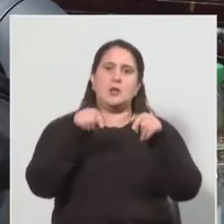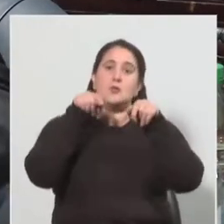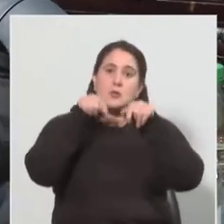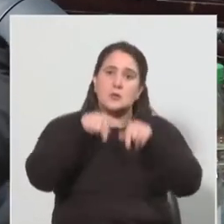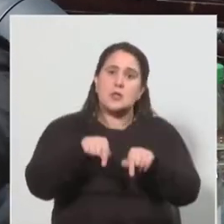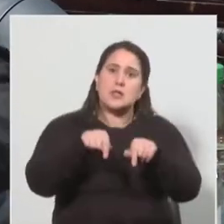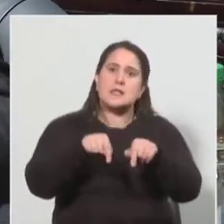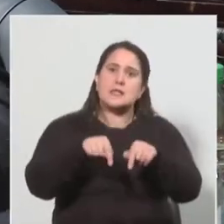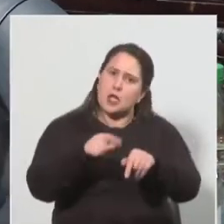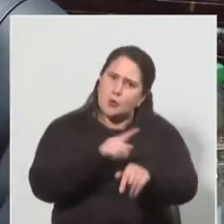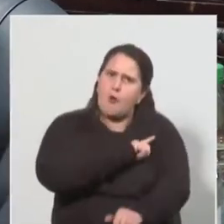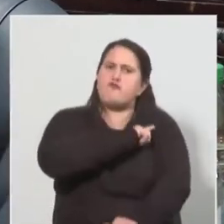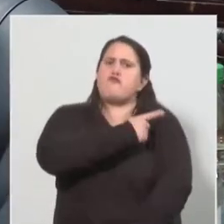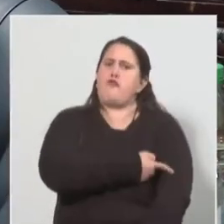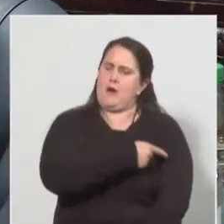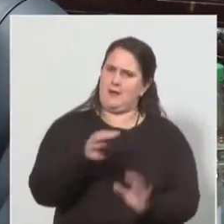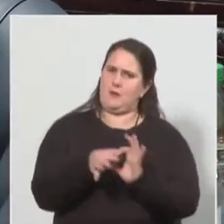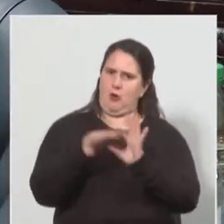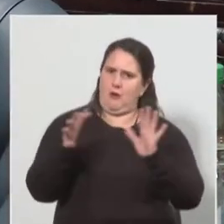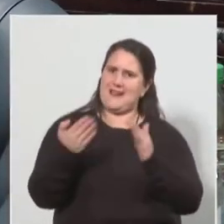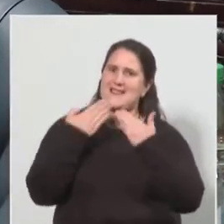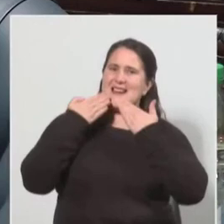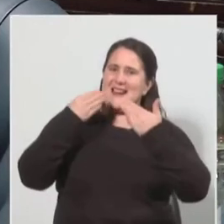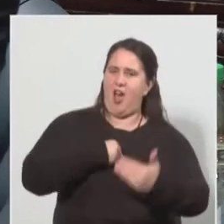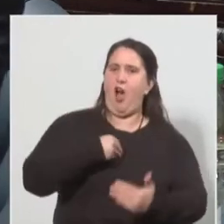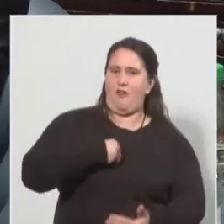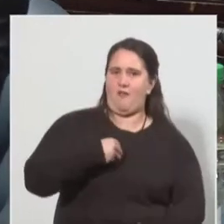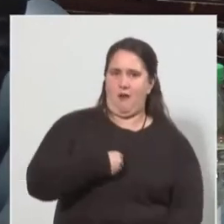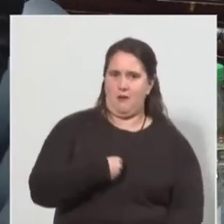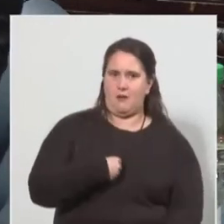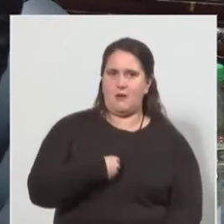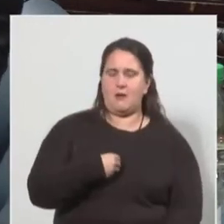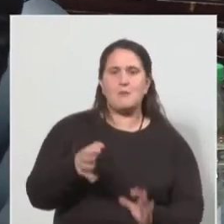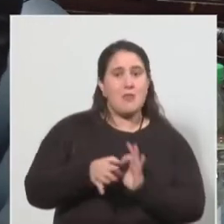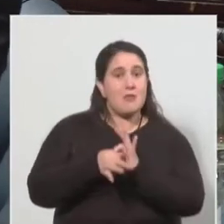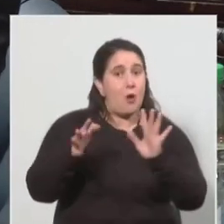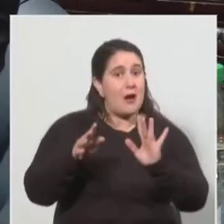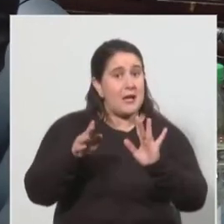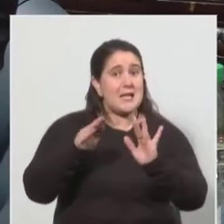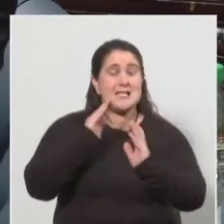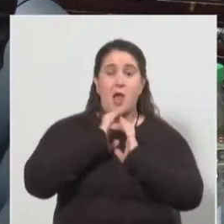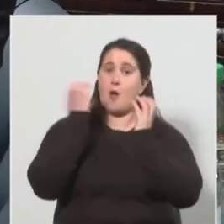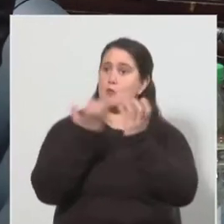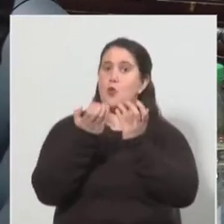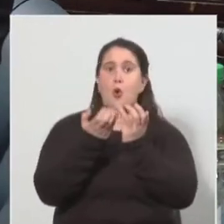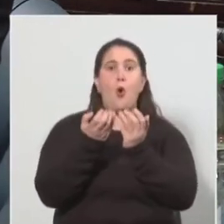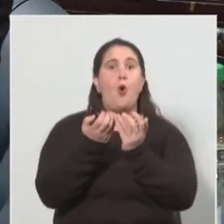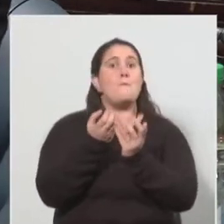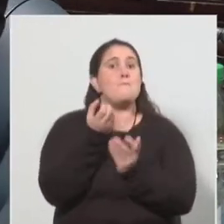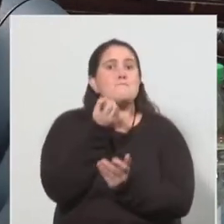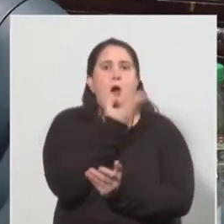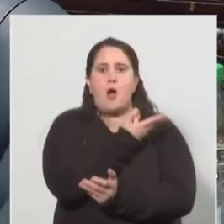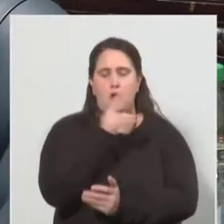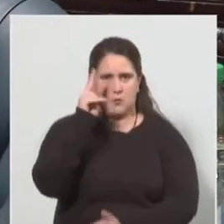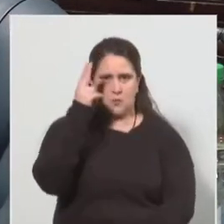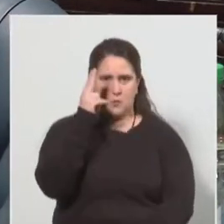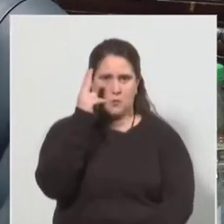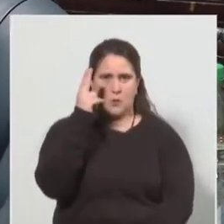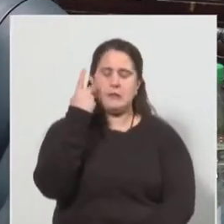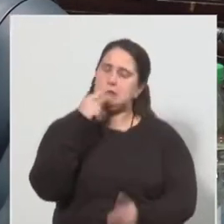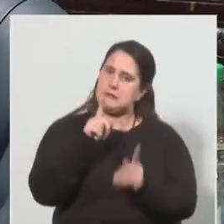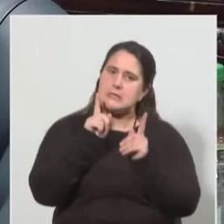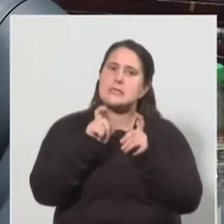es una fortaleza de nuestra democracia, una de las democracias más plenas del mundo, y tiene que seguir